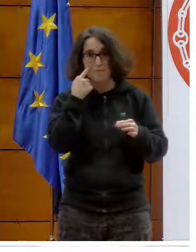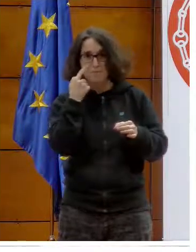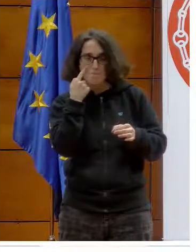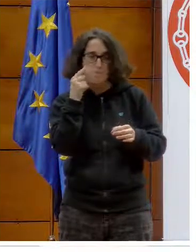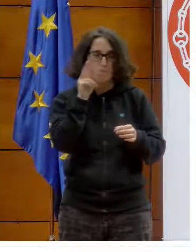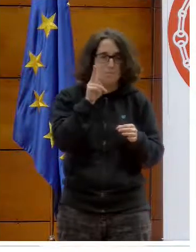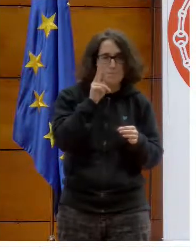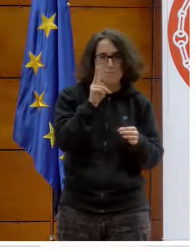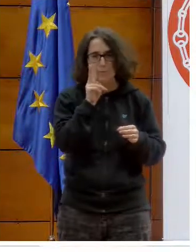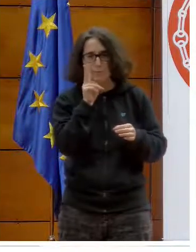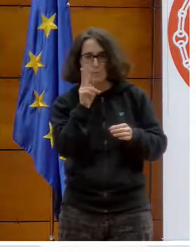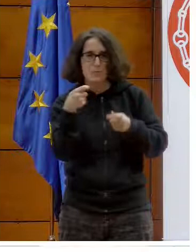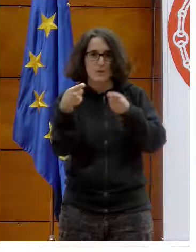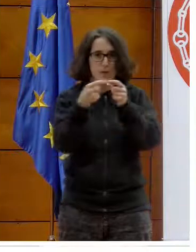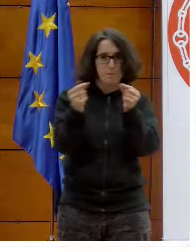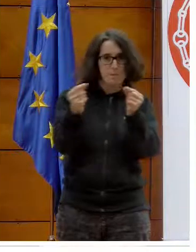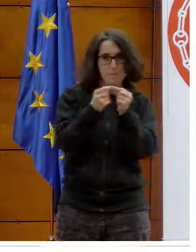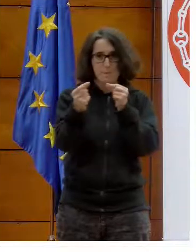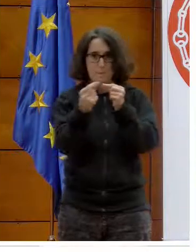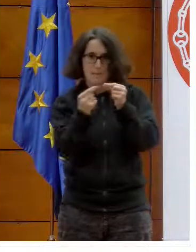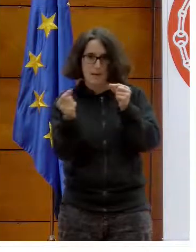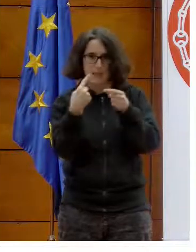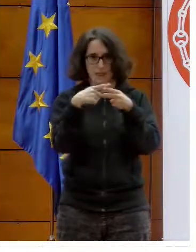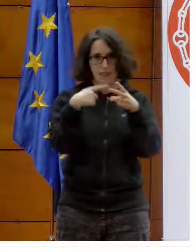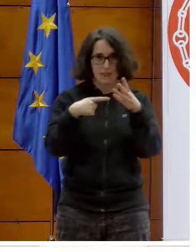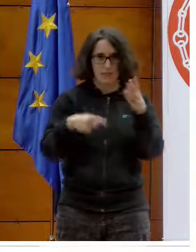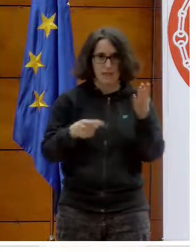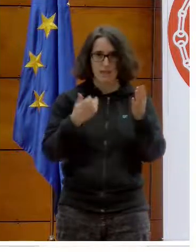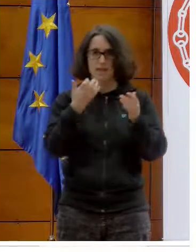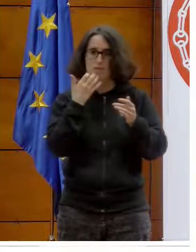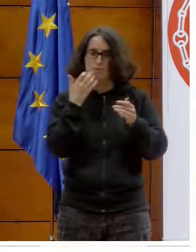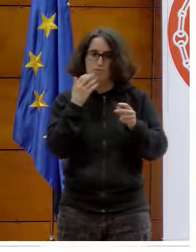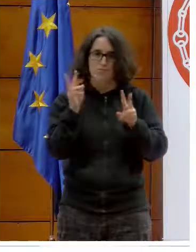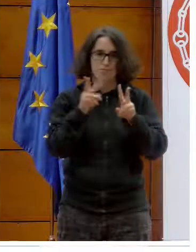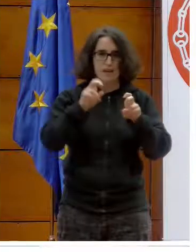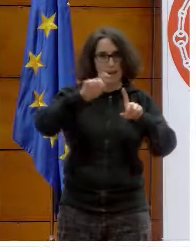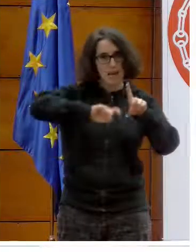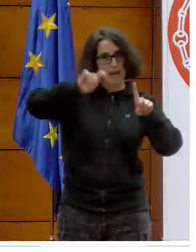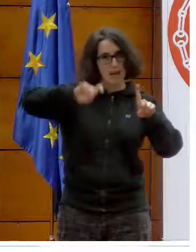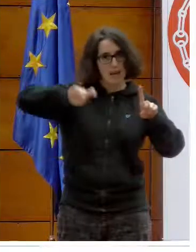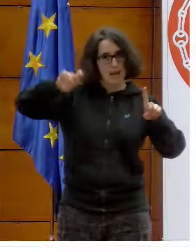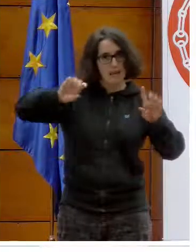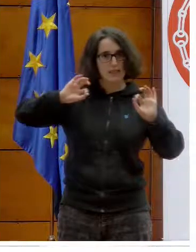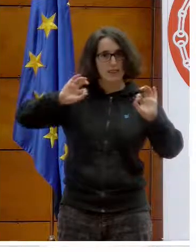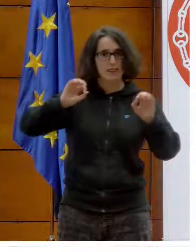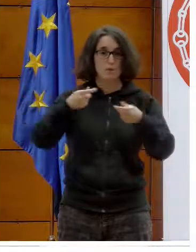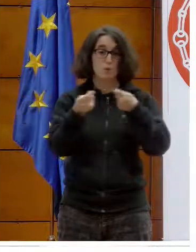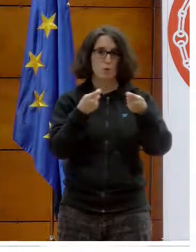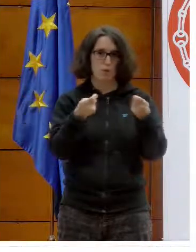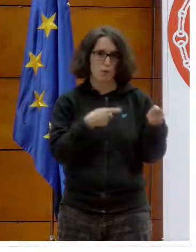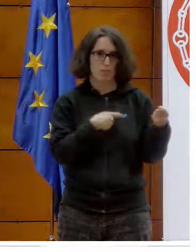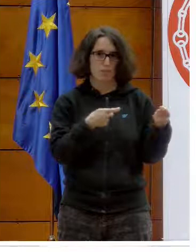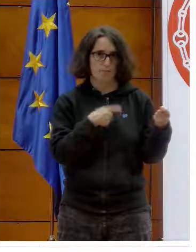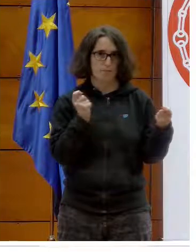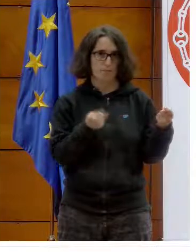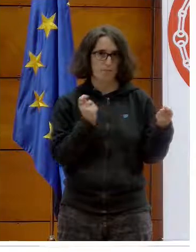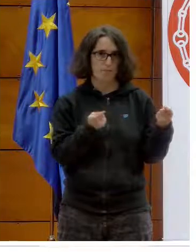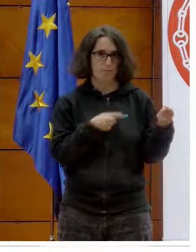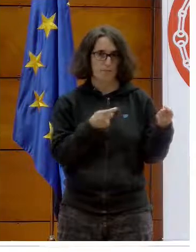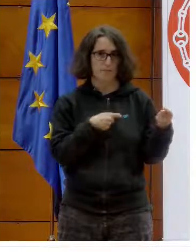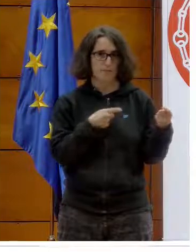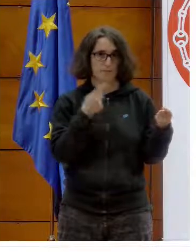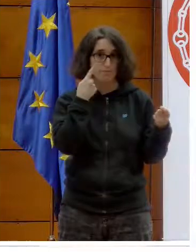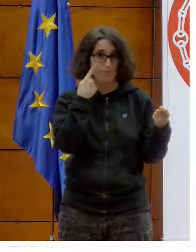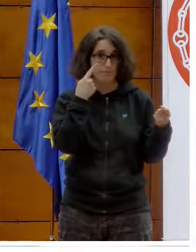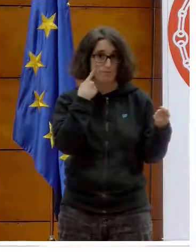ciertos aspectos. Podemos pasar la escala de esfuerzo de Borg, podemos medir frecuencia cardíaca o observar si el paciente